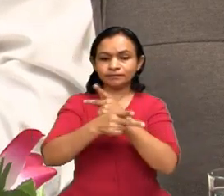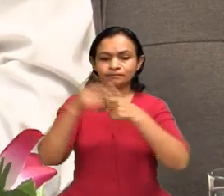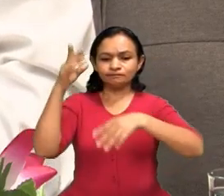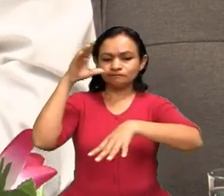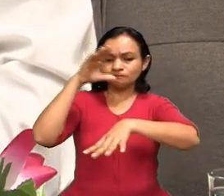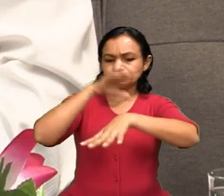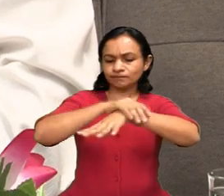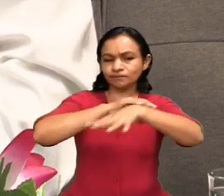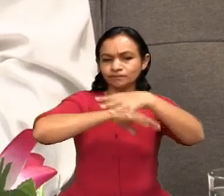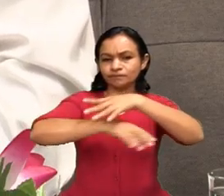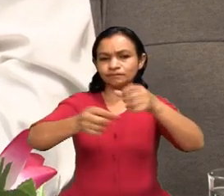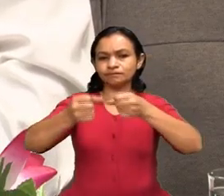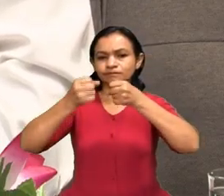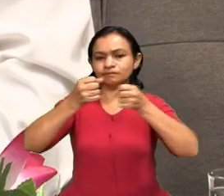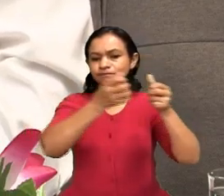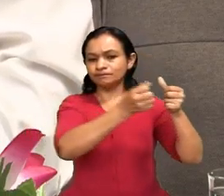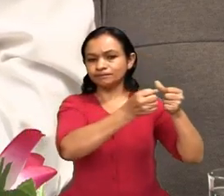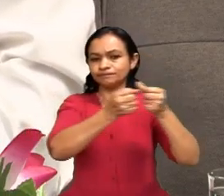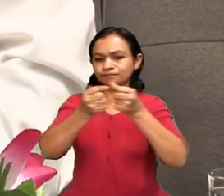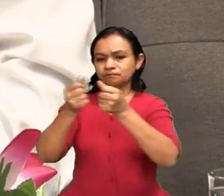apresados para irlos a fusilar.